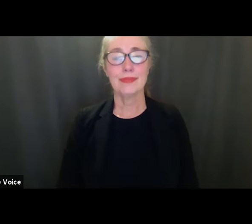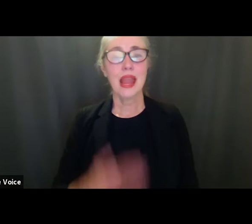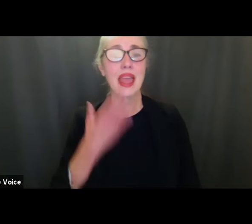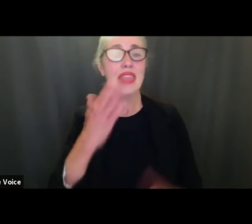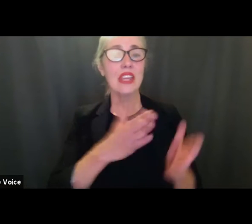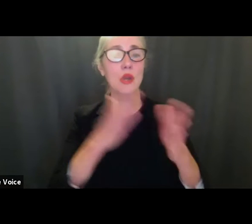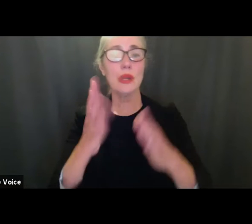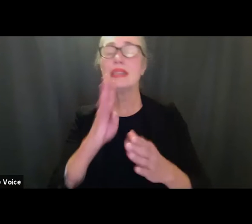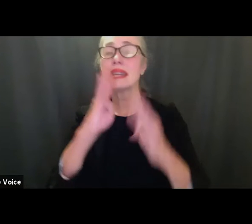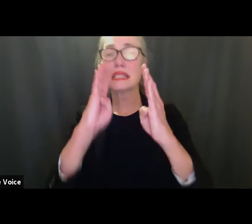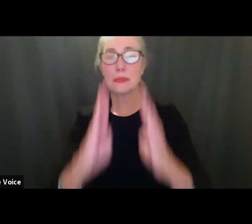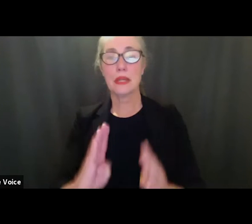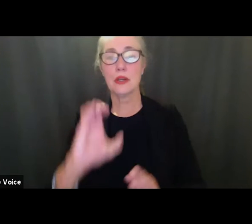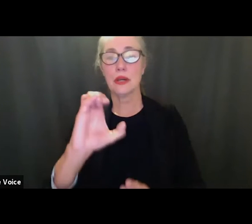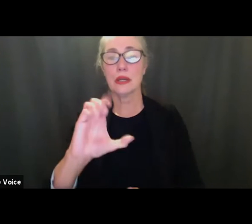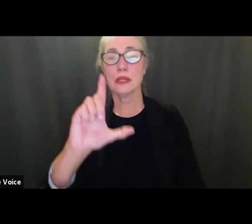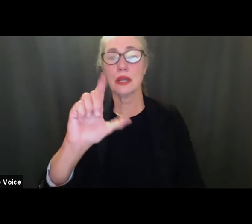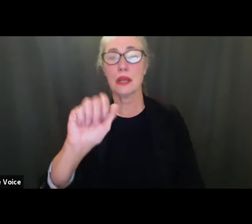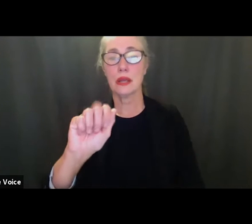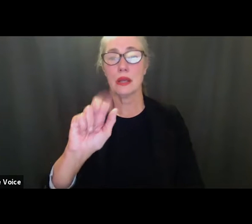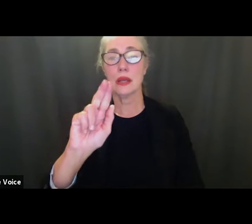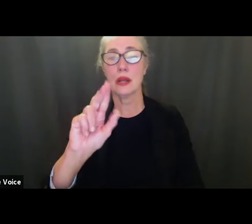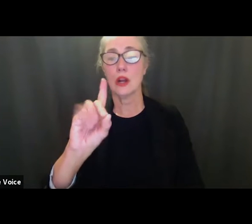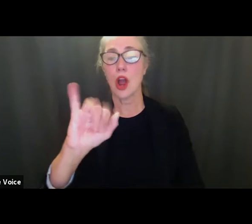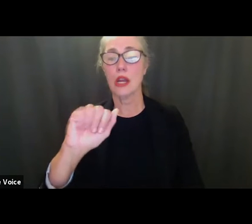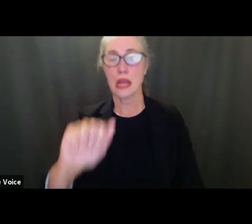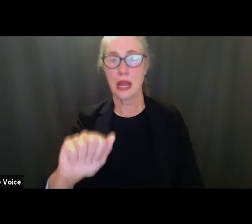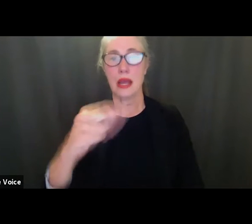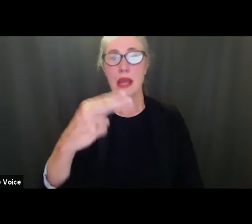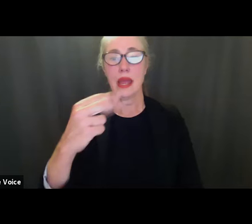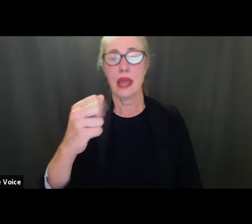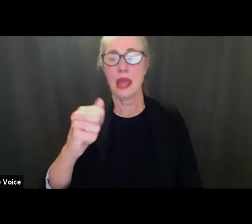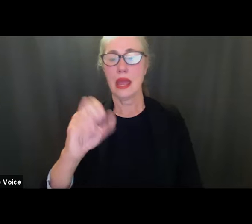Gracias. La próxima persona es Claudia Henry.